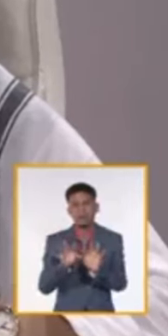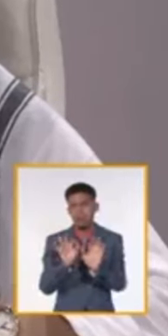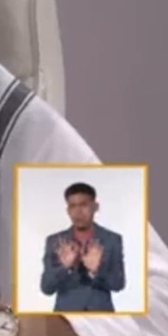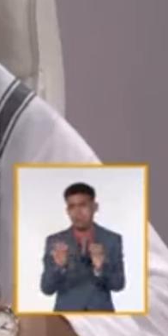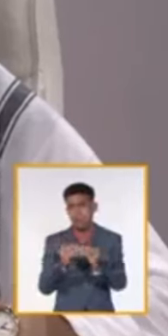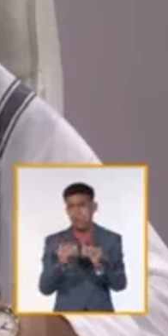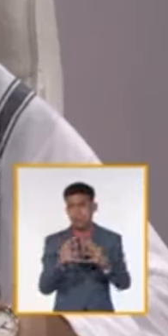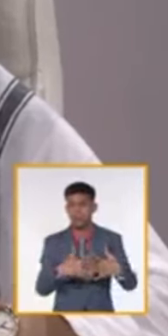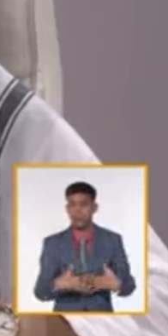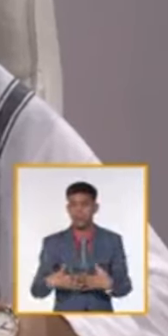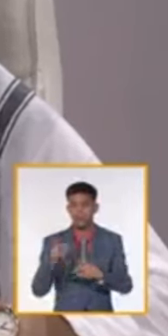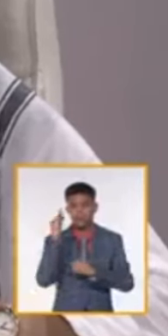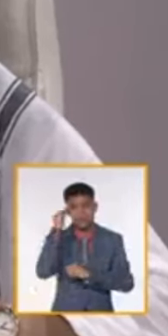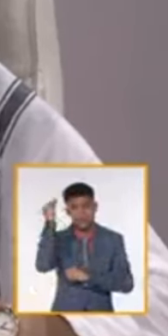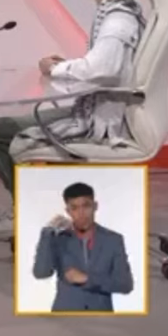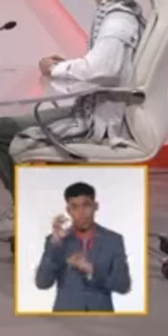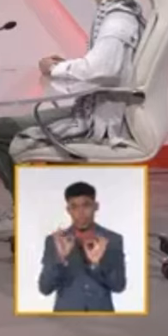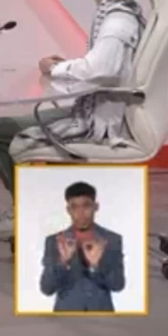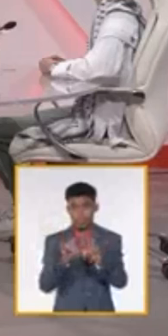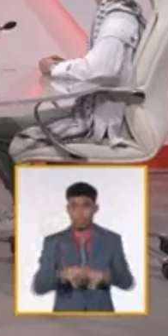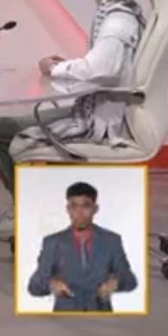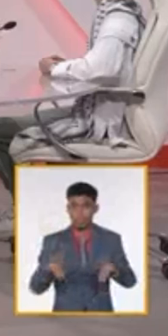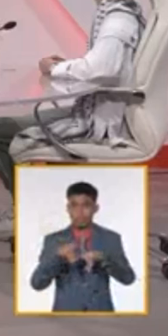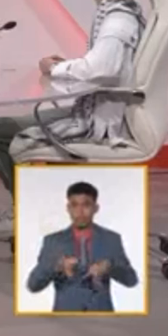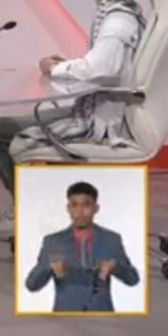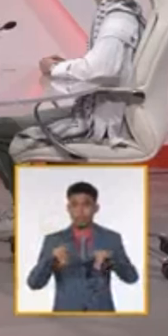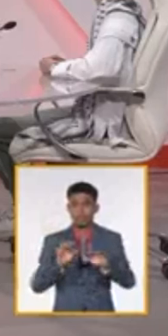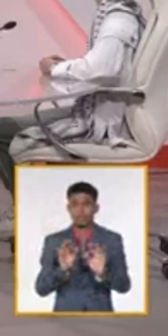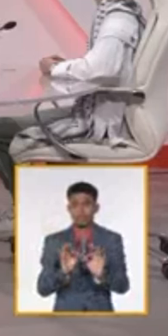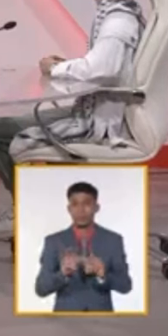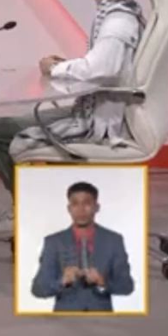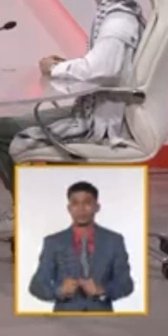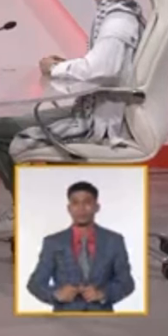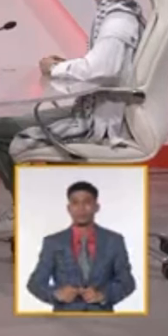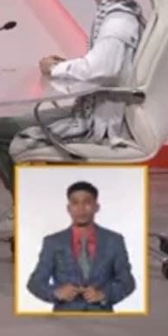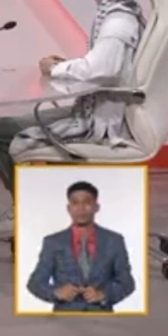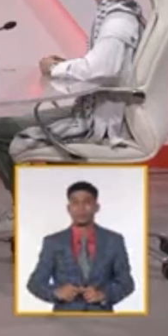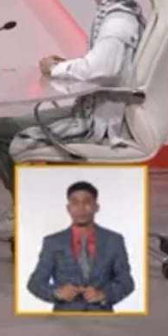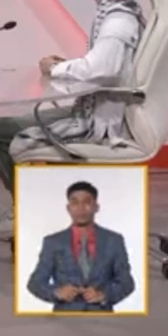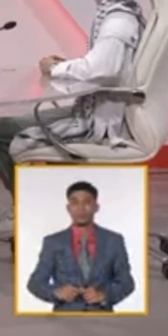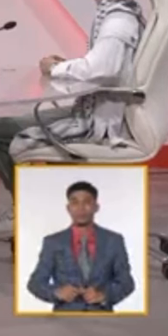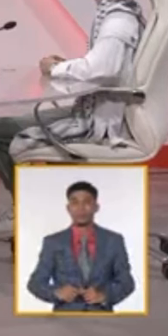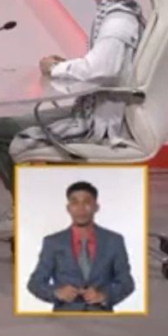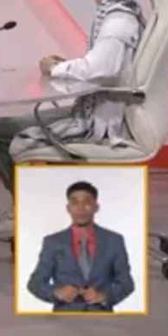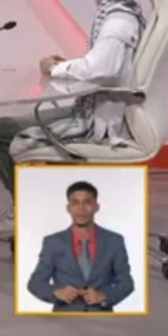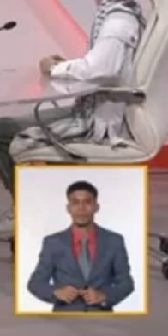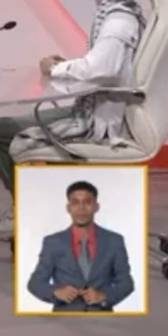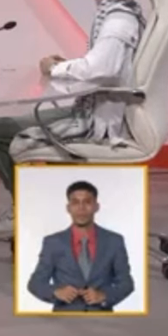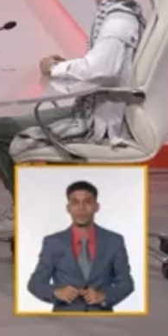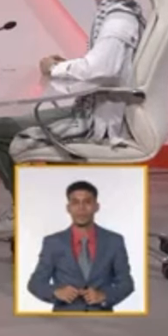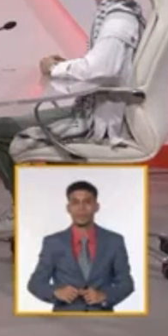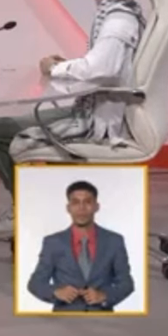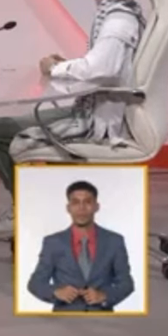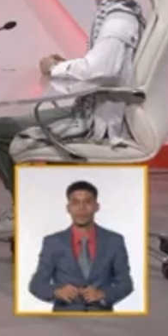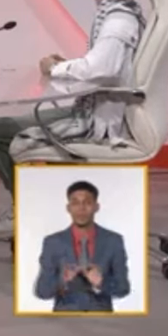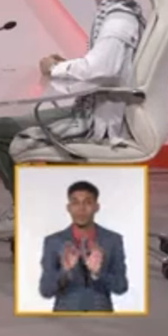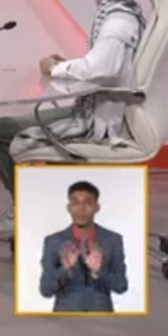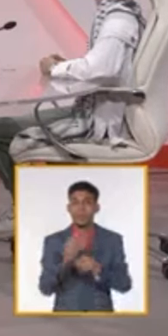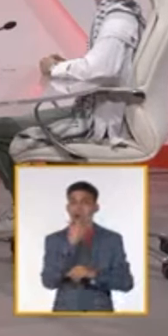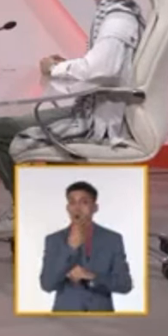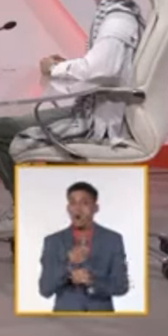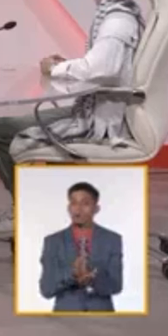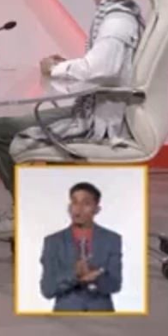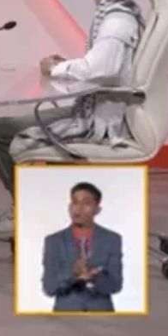universidades estadounidenses. El valor de estos jóvenes, el valor de muchos otros jóvenes que salieron a protestar,